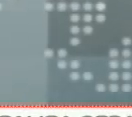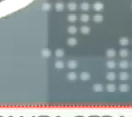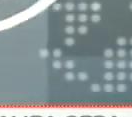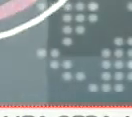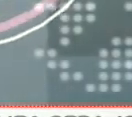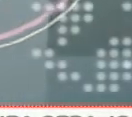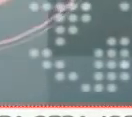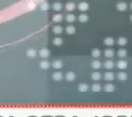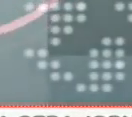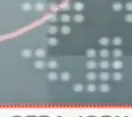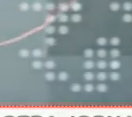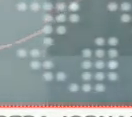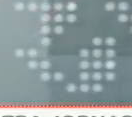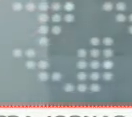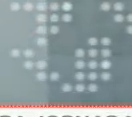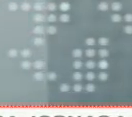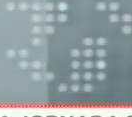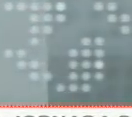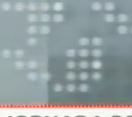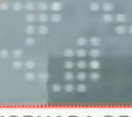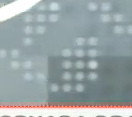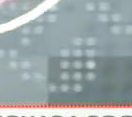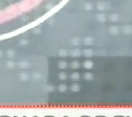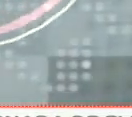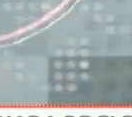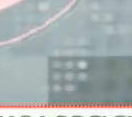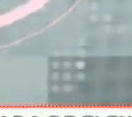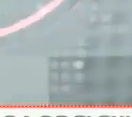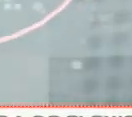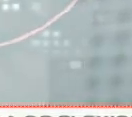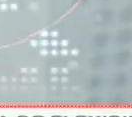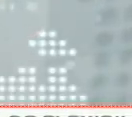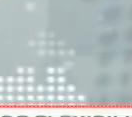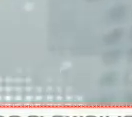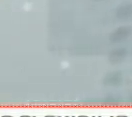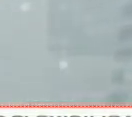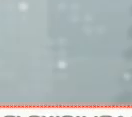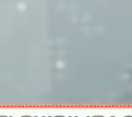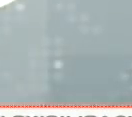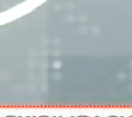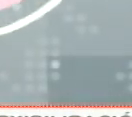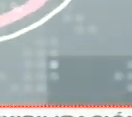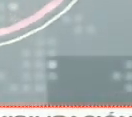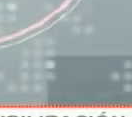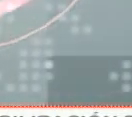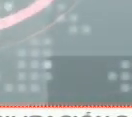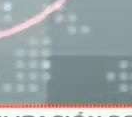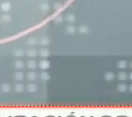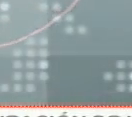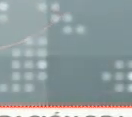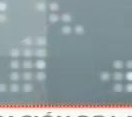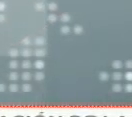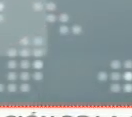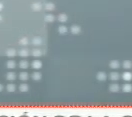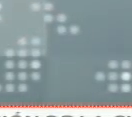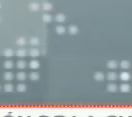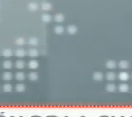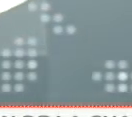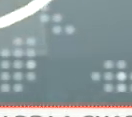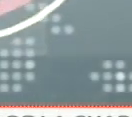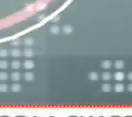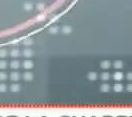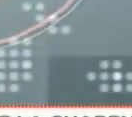las madres de nuestra patria, un muy feliz día. Bueno, en efecto, Barry, queríamos informar al